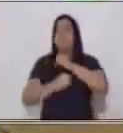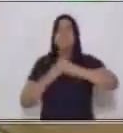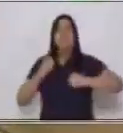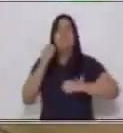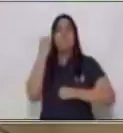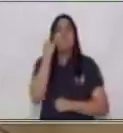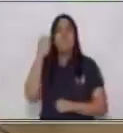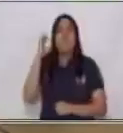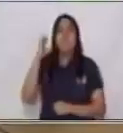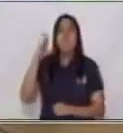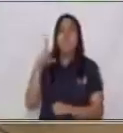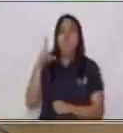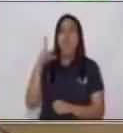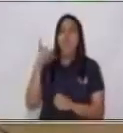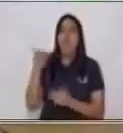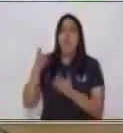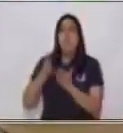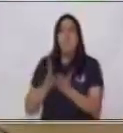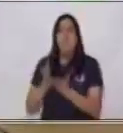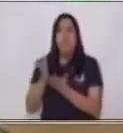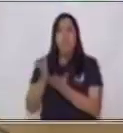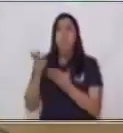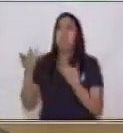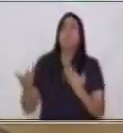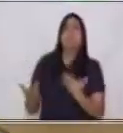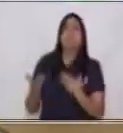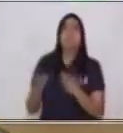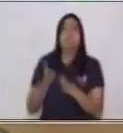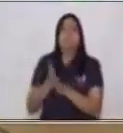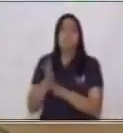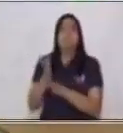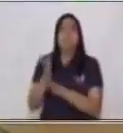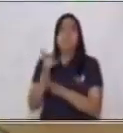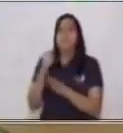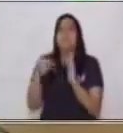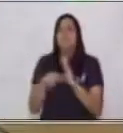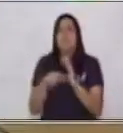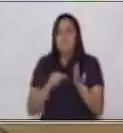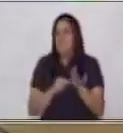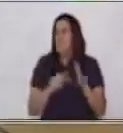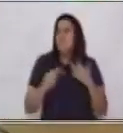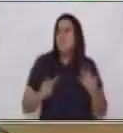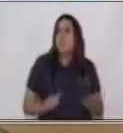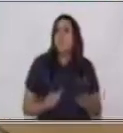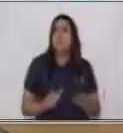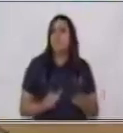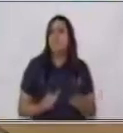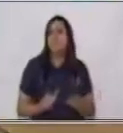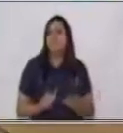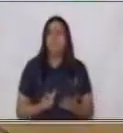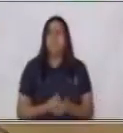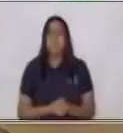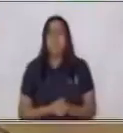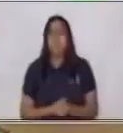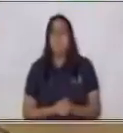fiel? Recuérdate la diferencia entre un hecho y una opinión. ¿Cuál establecimos que es la diferencia?